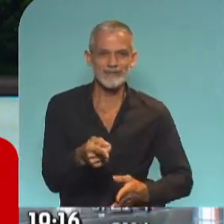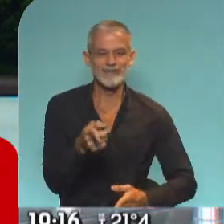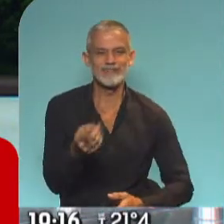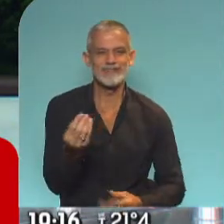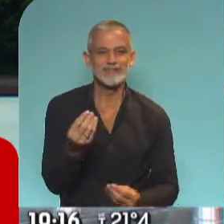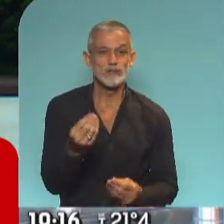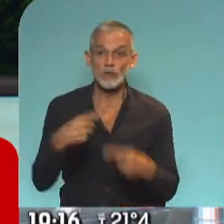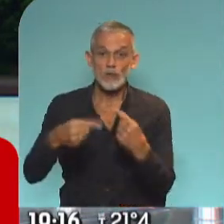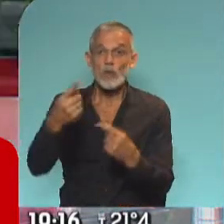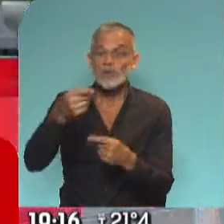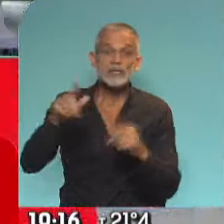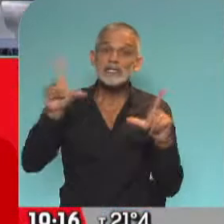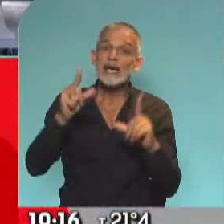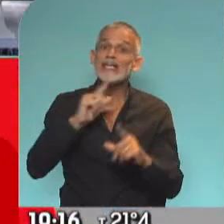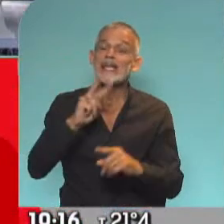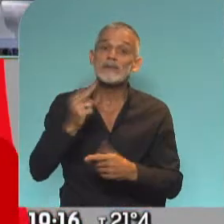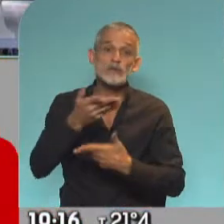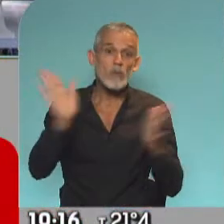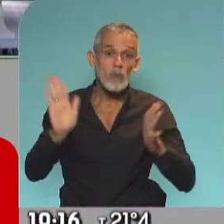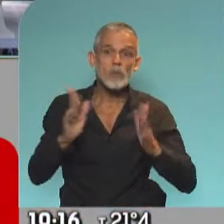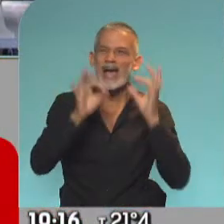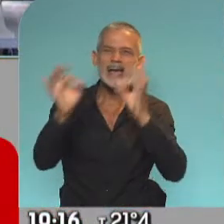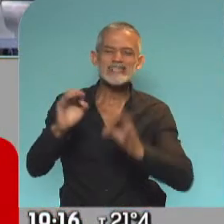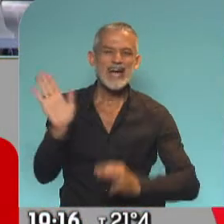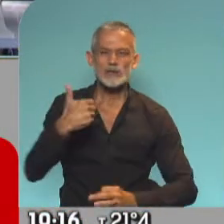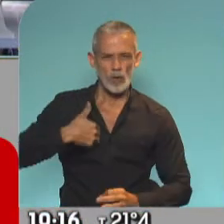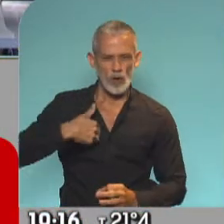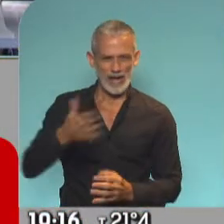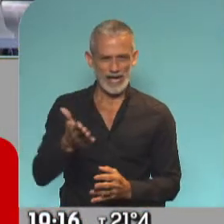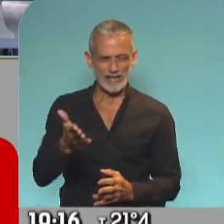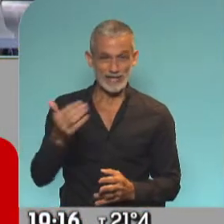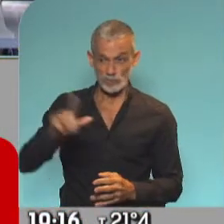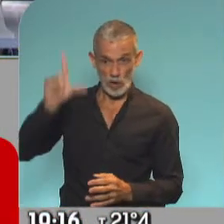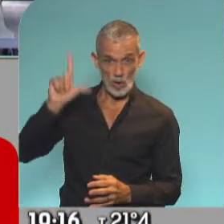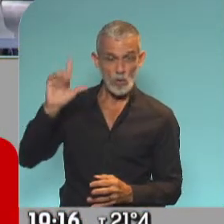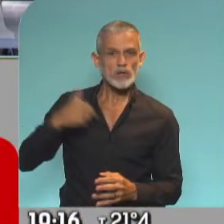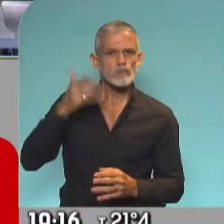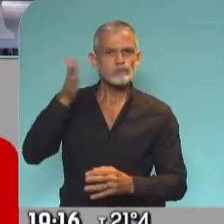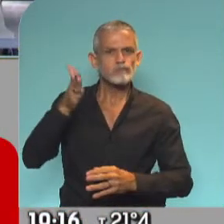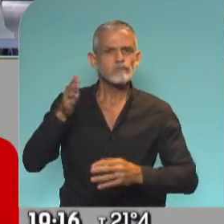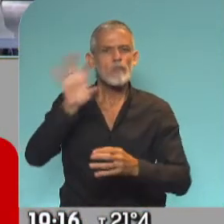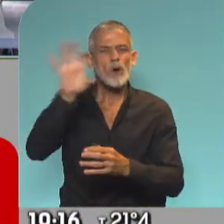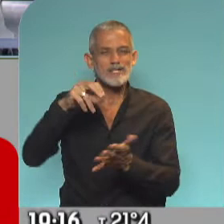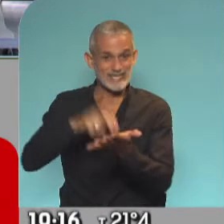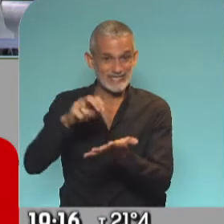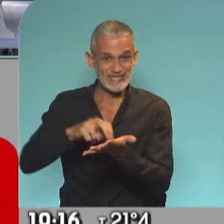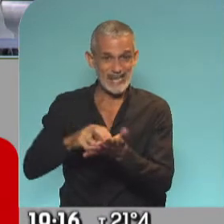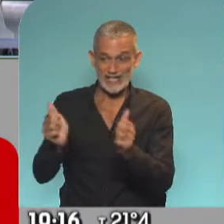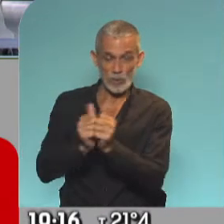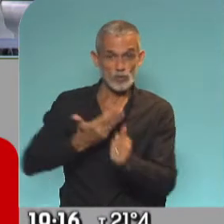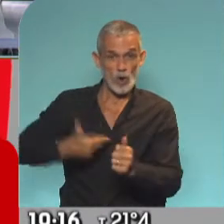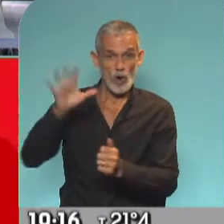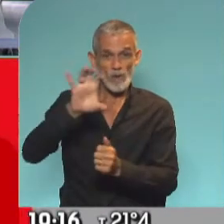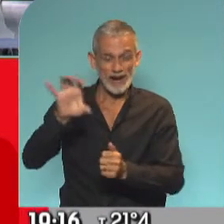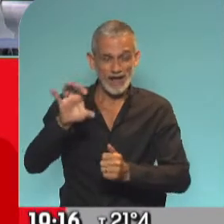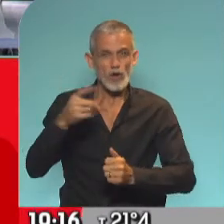No, pero ustedes son la televisión pública que llega a todo el país, ¿no? Yo le quiero decir que estuve el lunes en la provincia de Salta anunciando con el gobernador